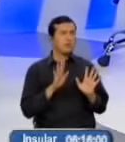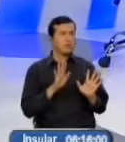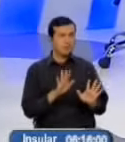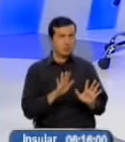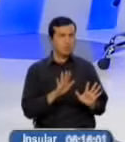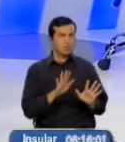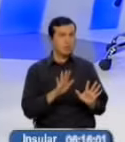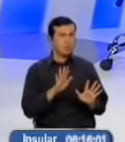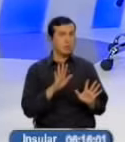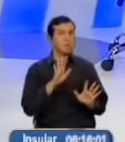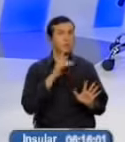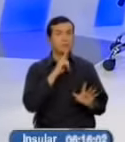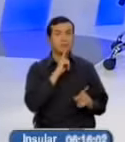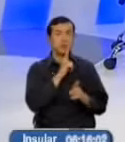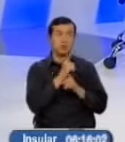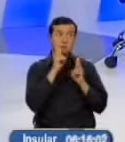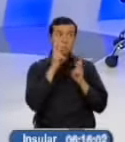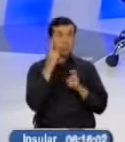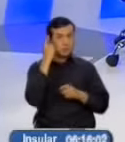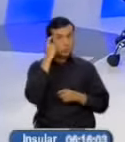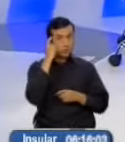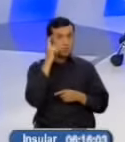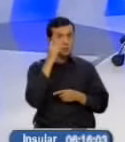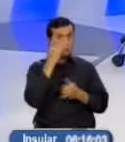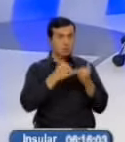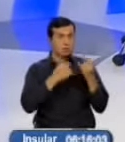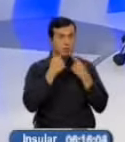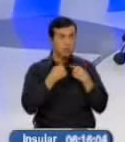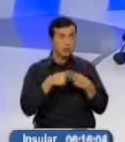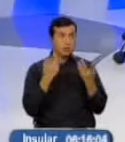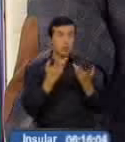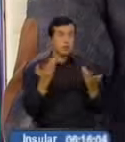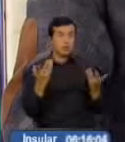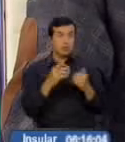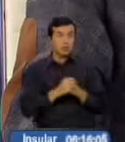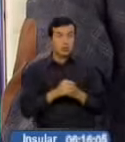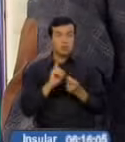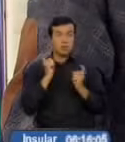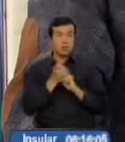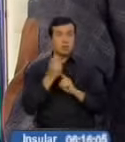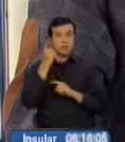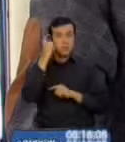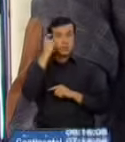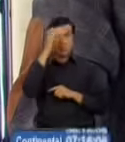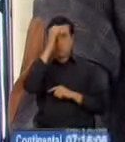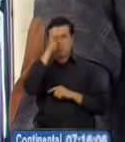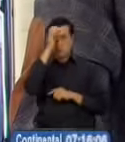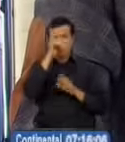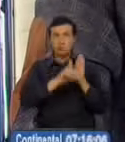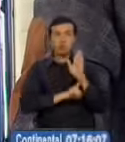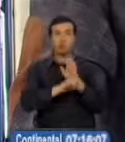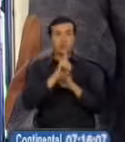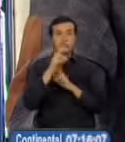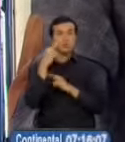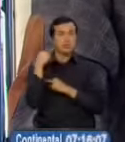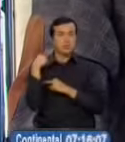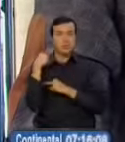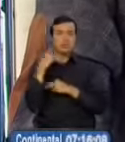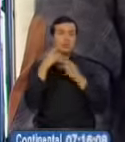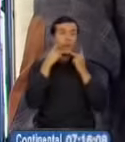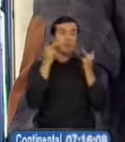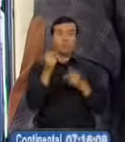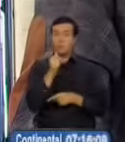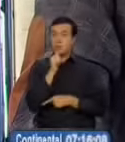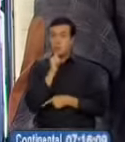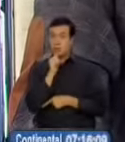Hay que racionalizar el tema, pero también, y con esto termino, Mario Paula, también hay que cambiar el tema cultural, porque el desarrollo es una corresponsabilidad entre lo público